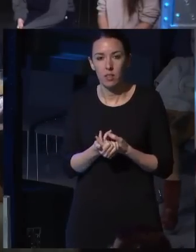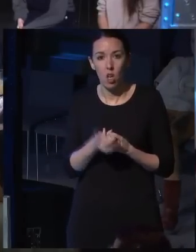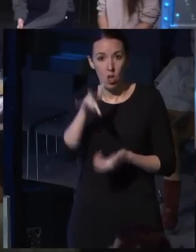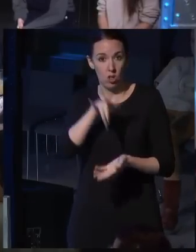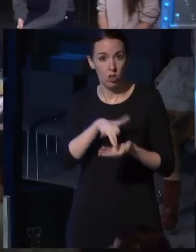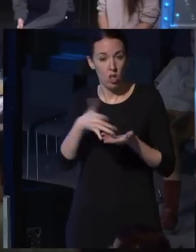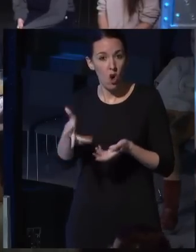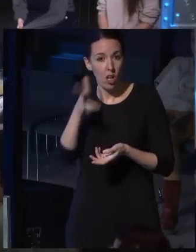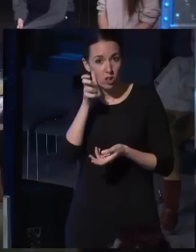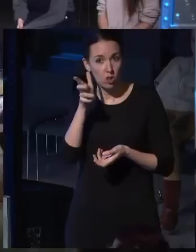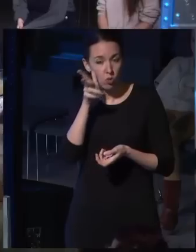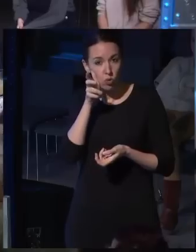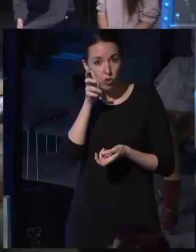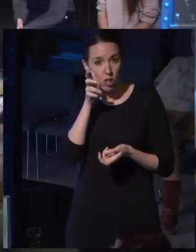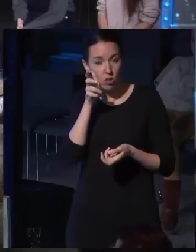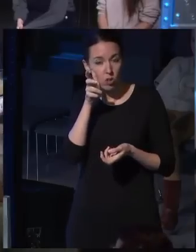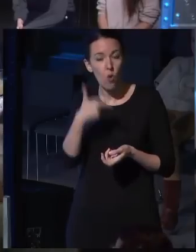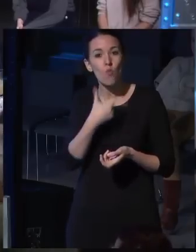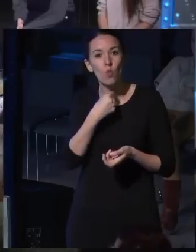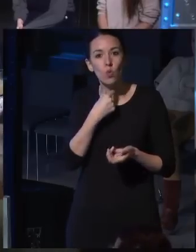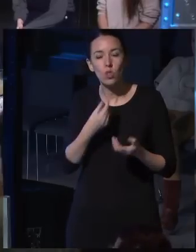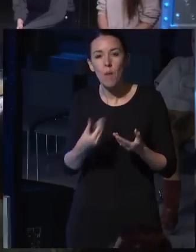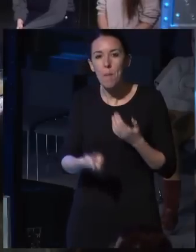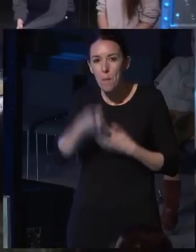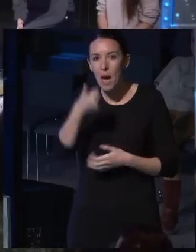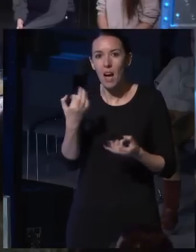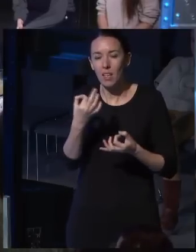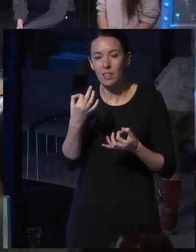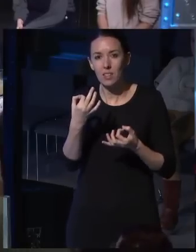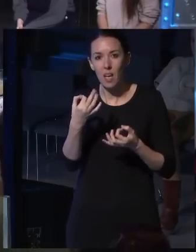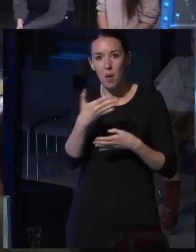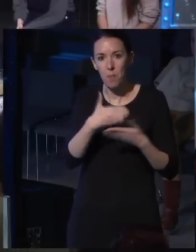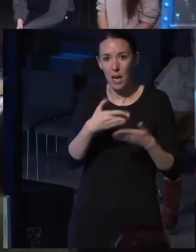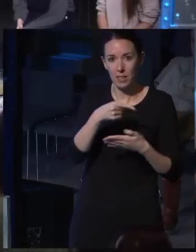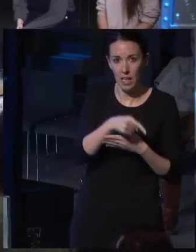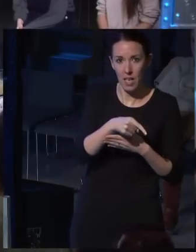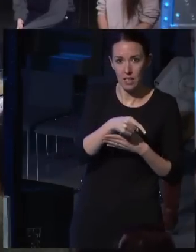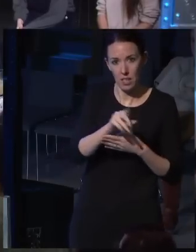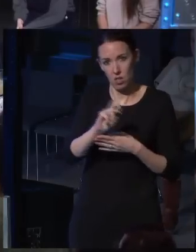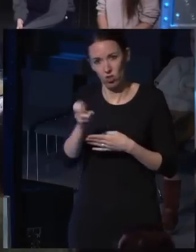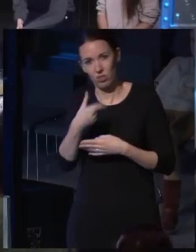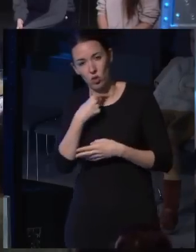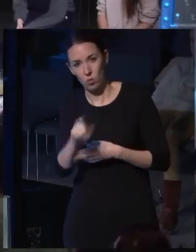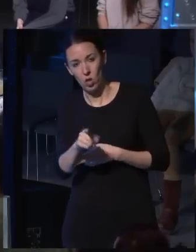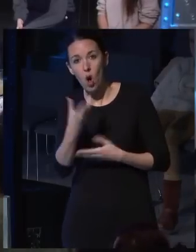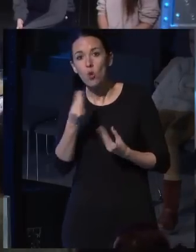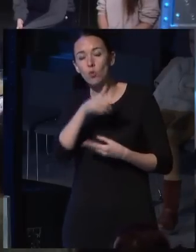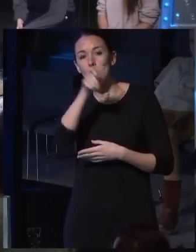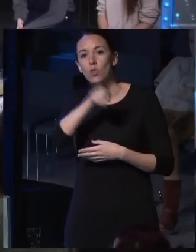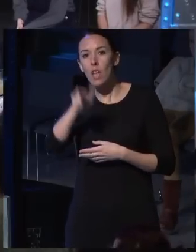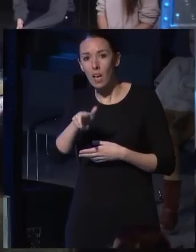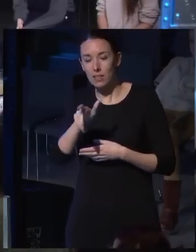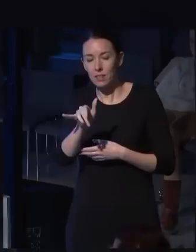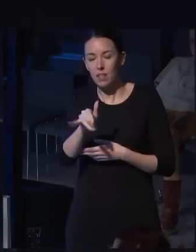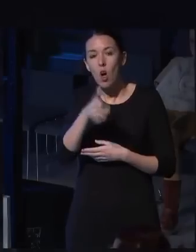Yo cuando estaba escuchando eso, para mí me gustaba mucho más la parte de aquí que la otra. Mucha gente piensa que